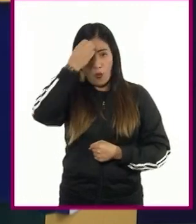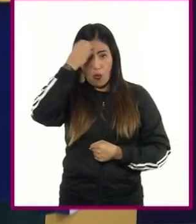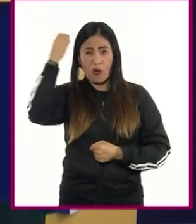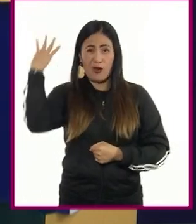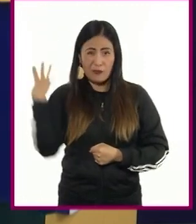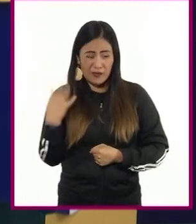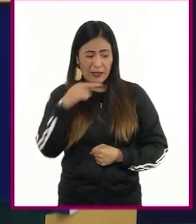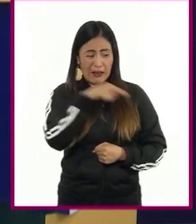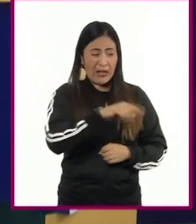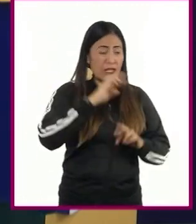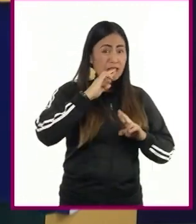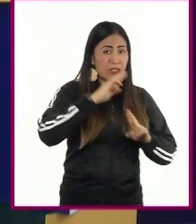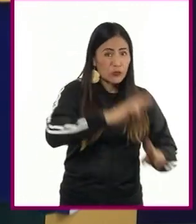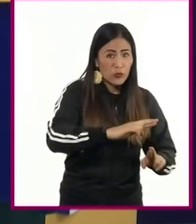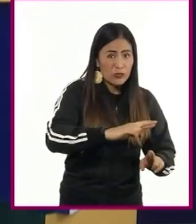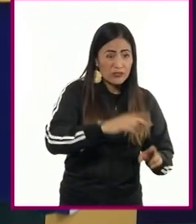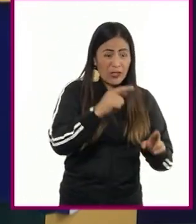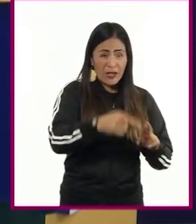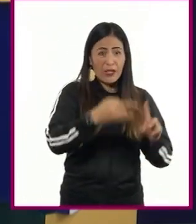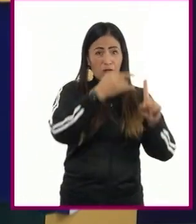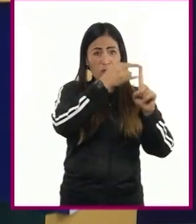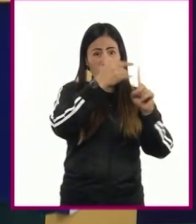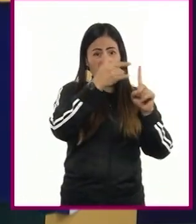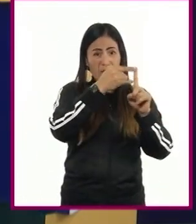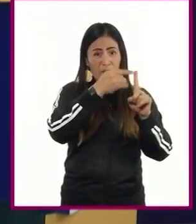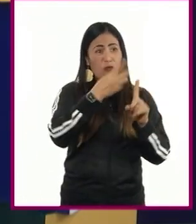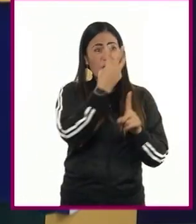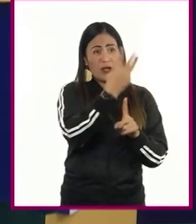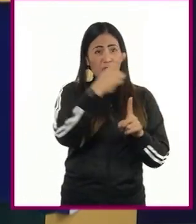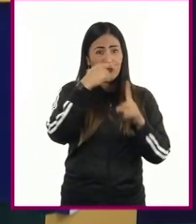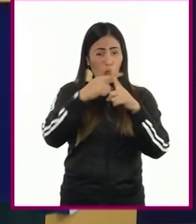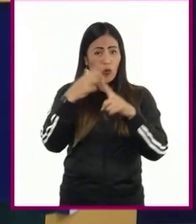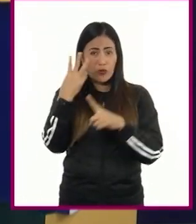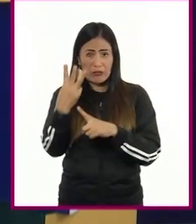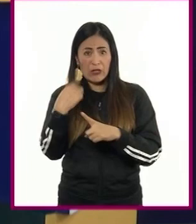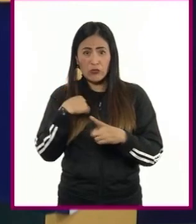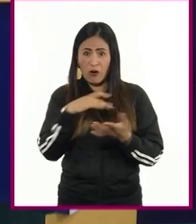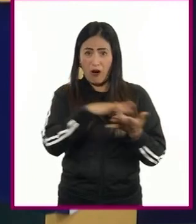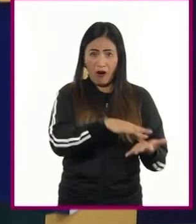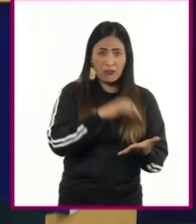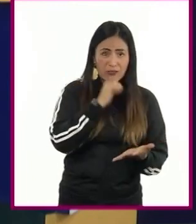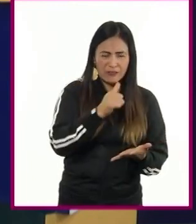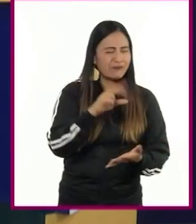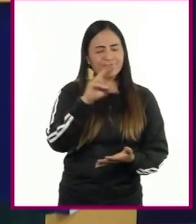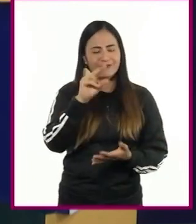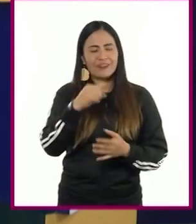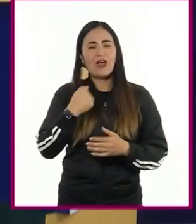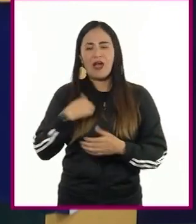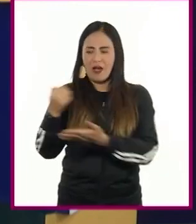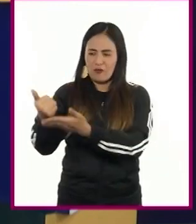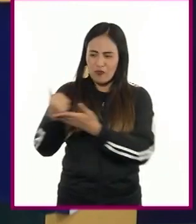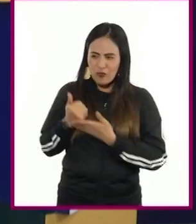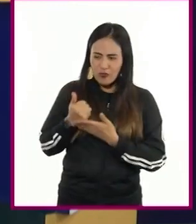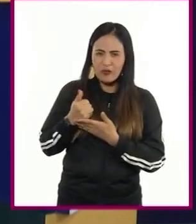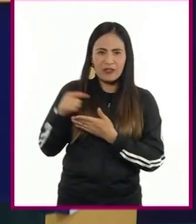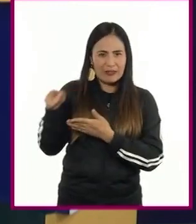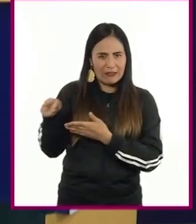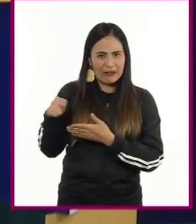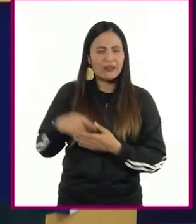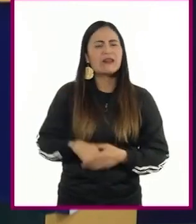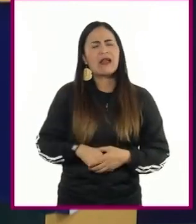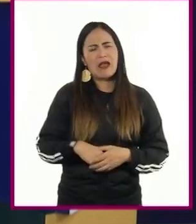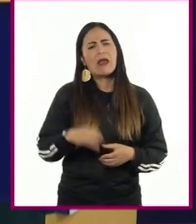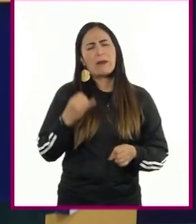apoyarles con la solución al cuadrado mágico de 3×3. Con la información dada por Luca Pacioli, será interesante buscar